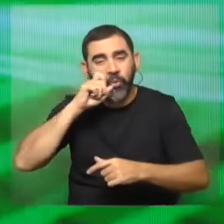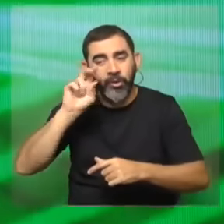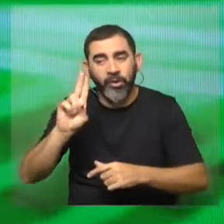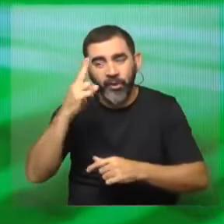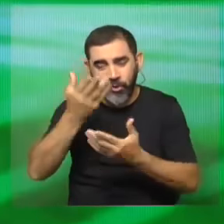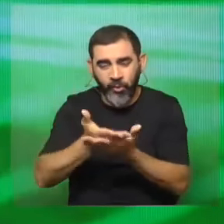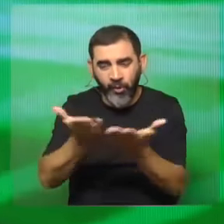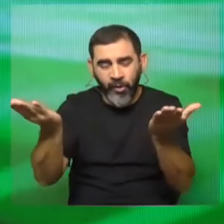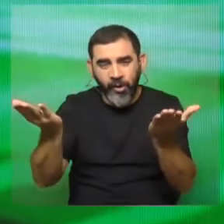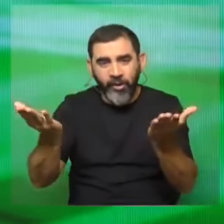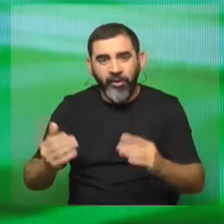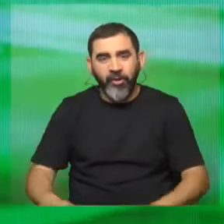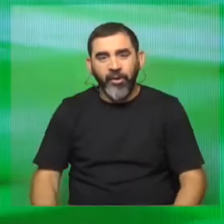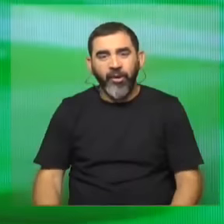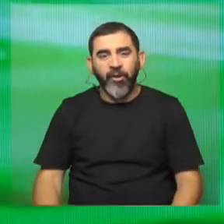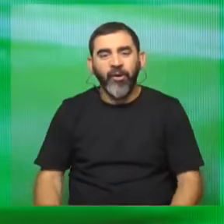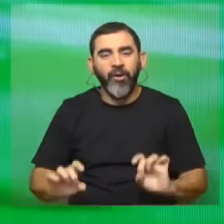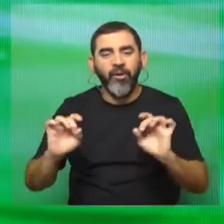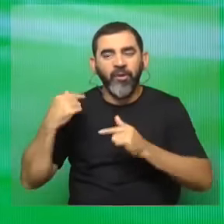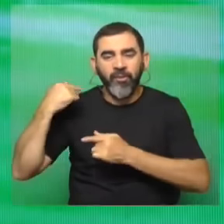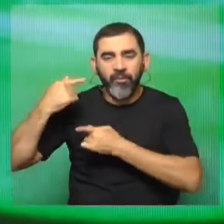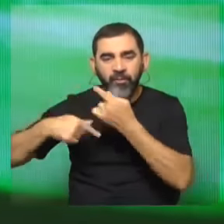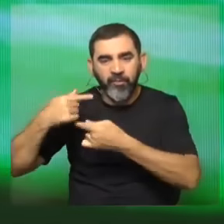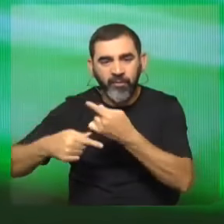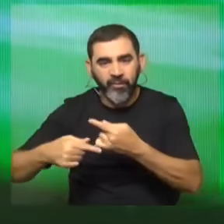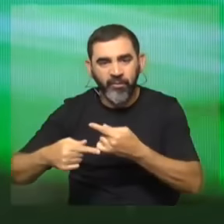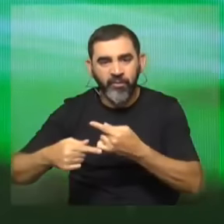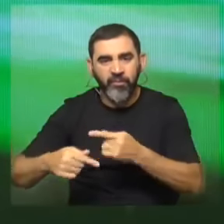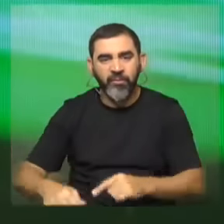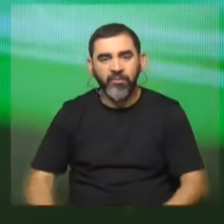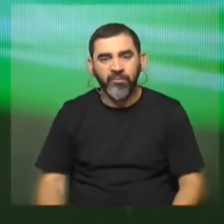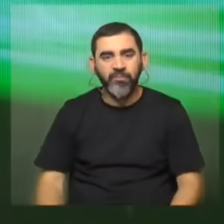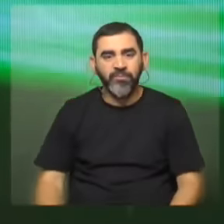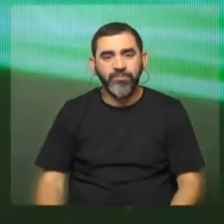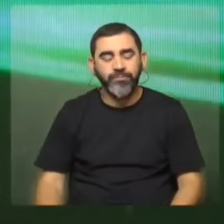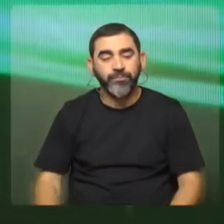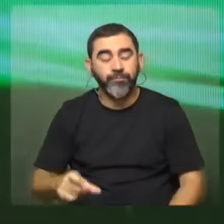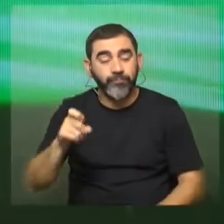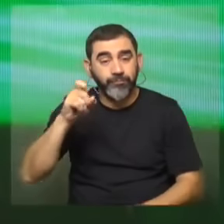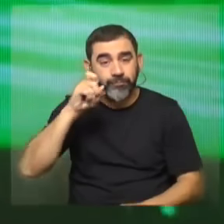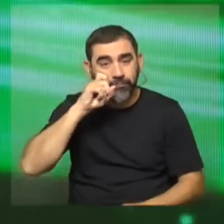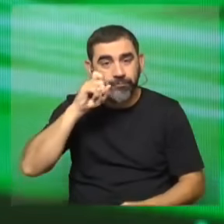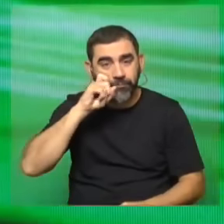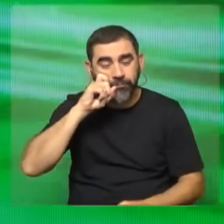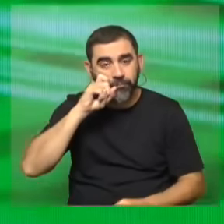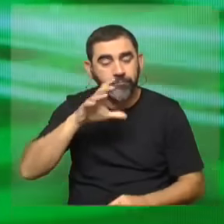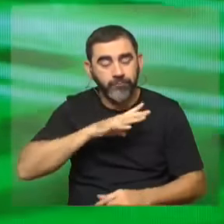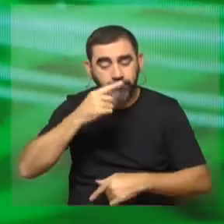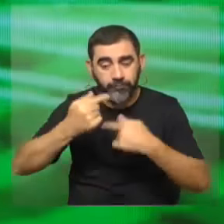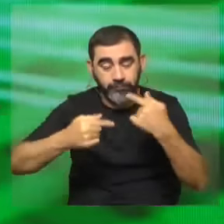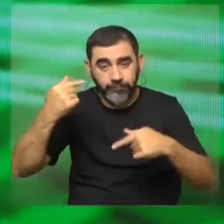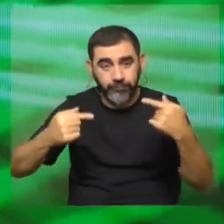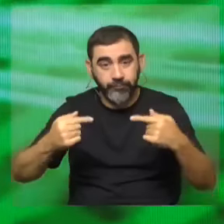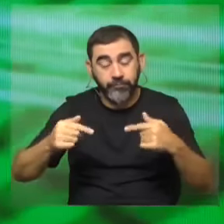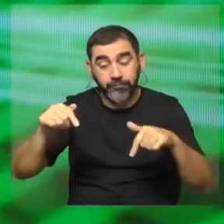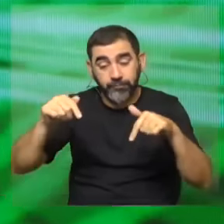tenemos que va más allá de lo tradicional de turismo de costero este